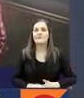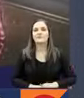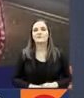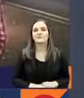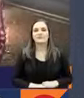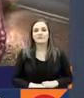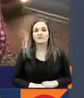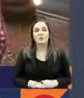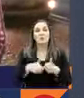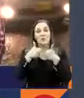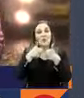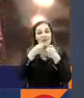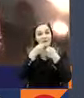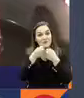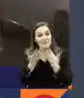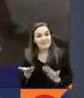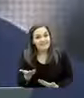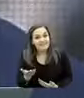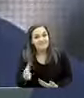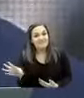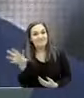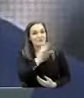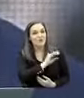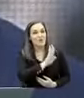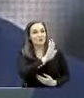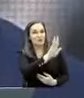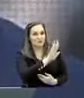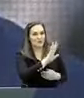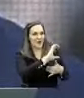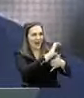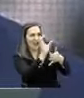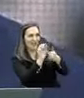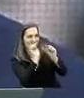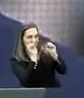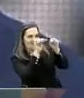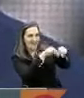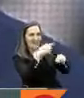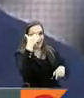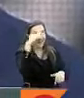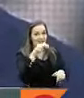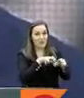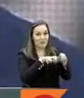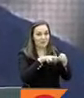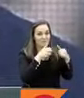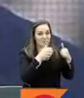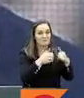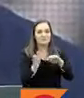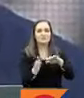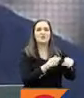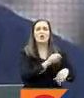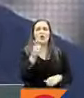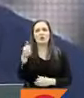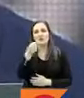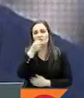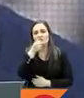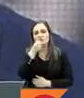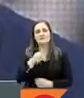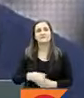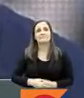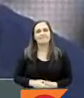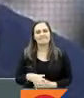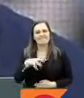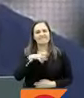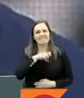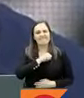buenas noticias entonces para los usuarios de Transcaribe. Pero nos vamos a otra noticia y un incidente personal y